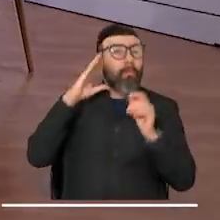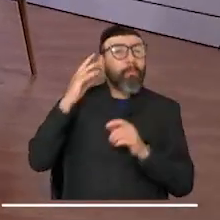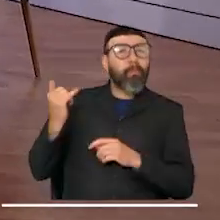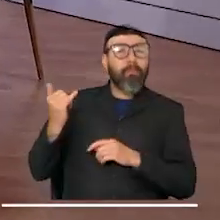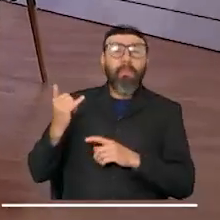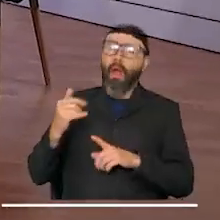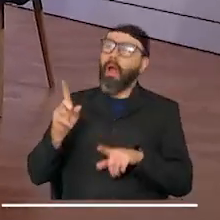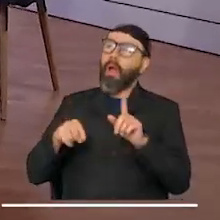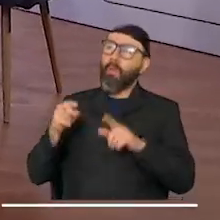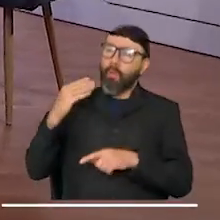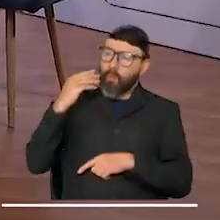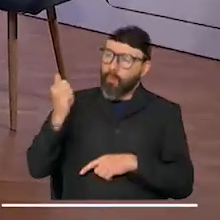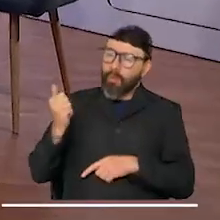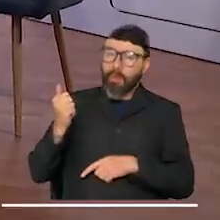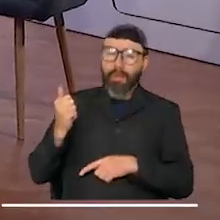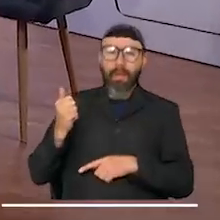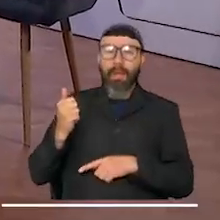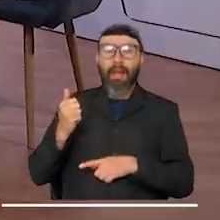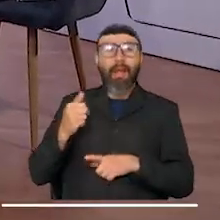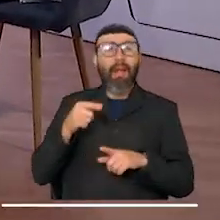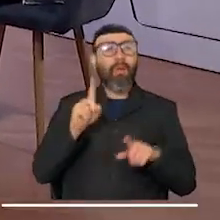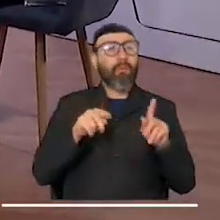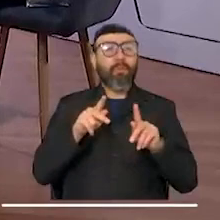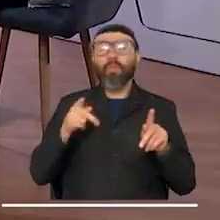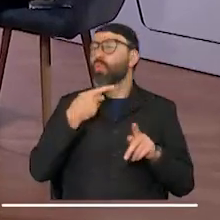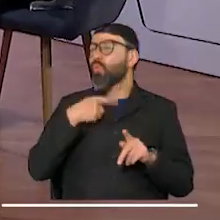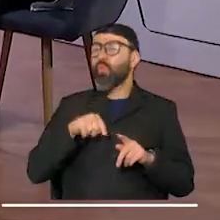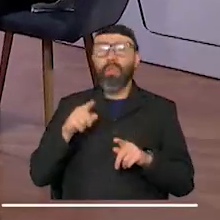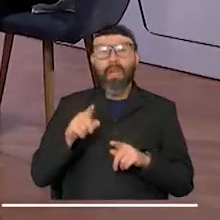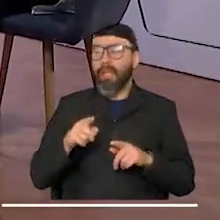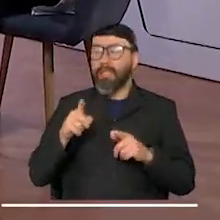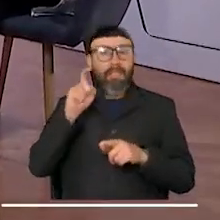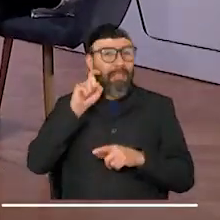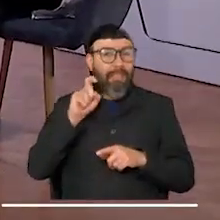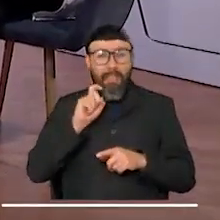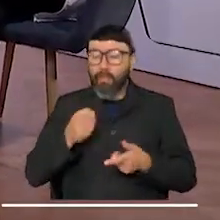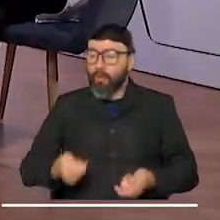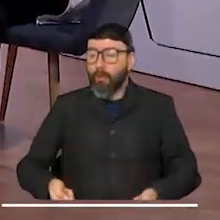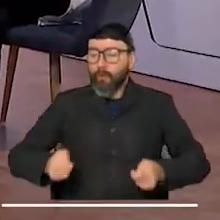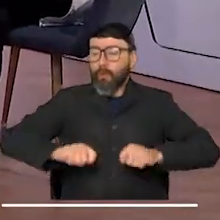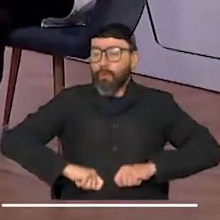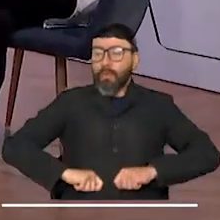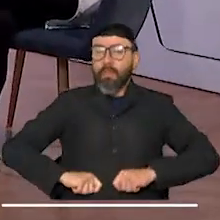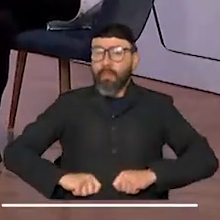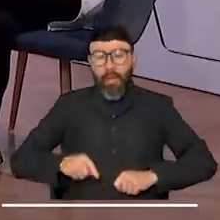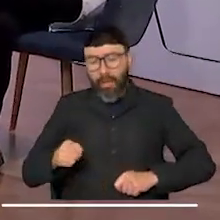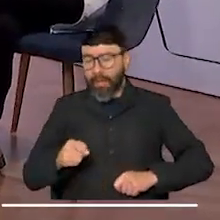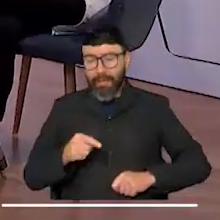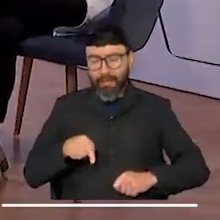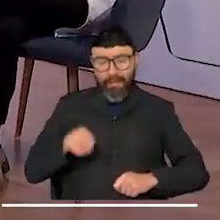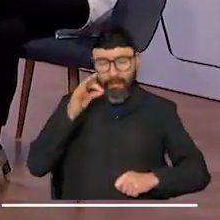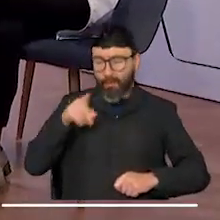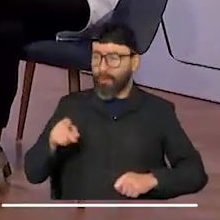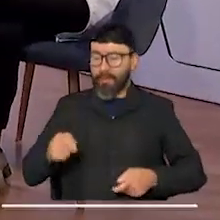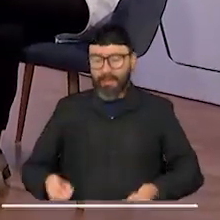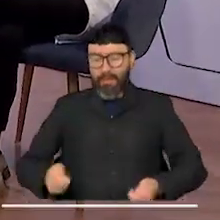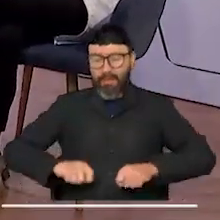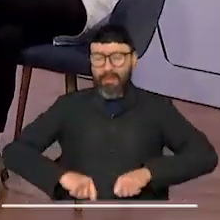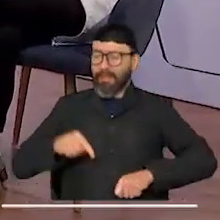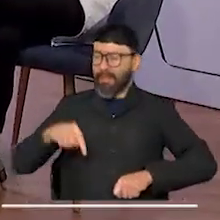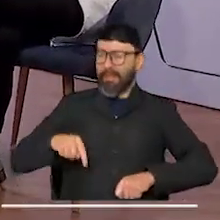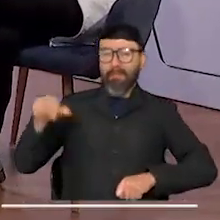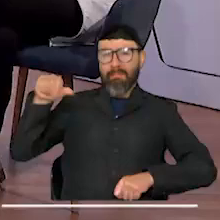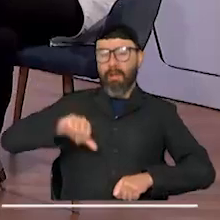ejemplo como no le gusta tener sexo con condón porque de pronto desconfían en el material del condón o hay condón también